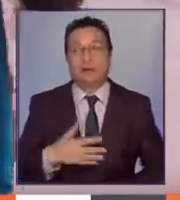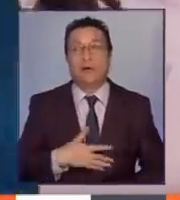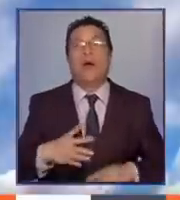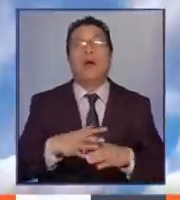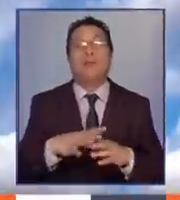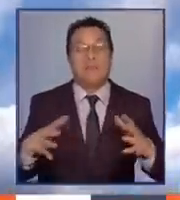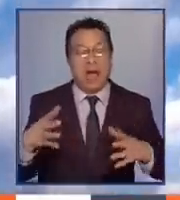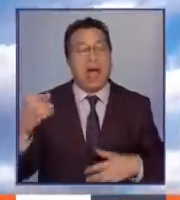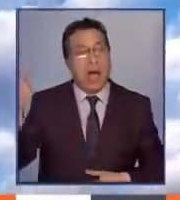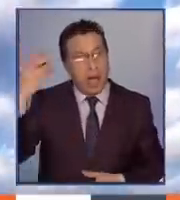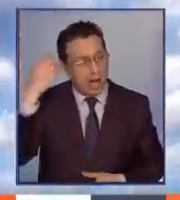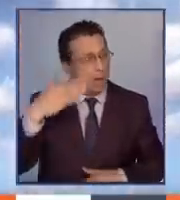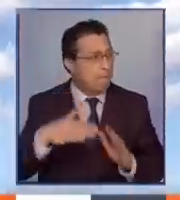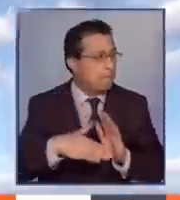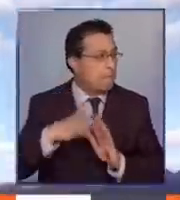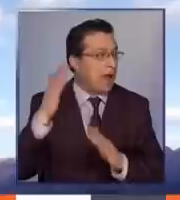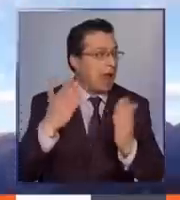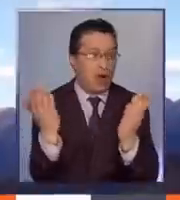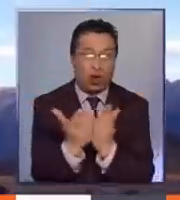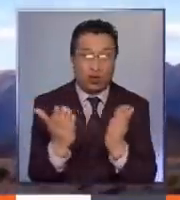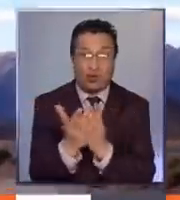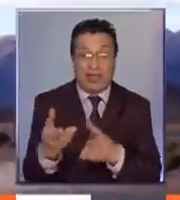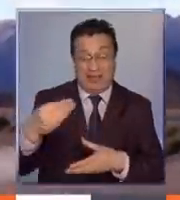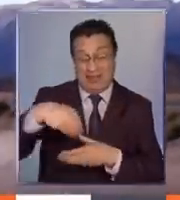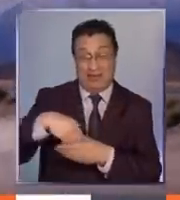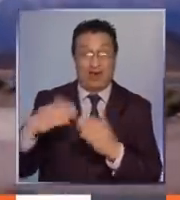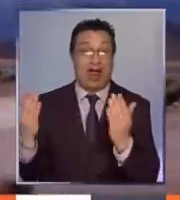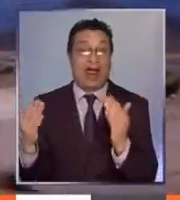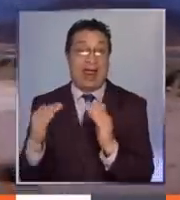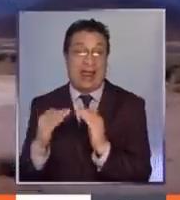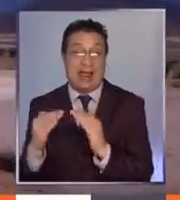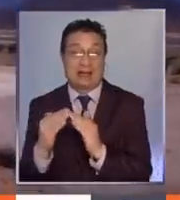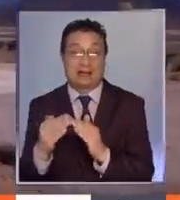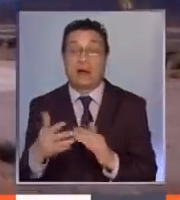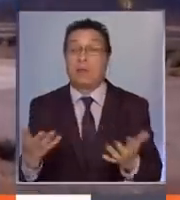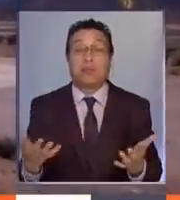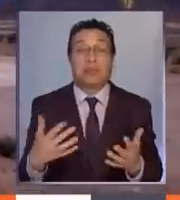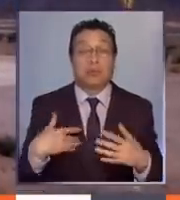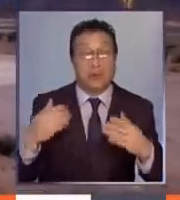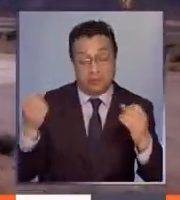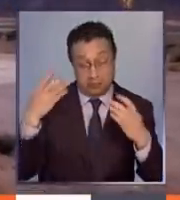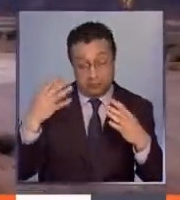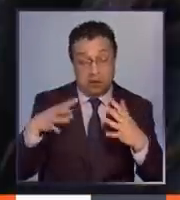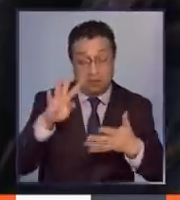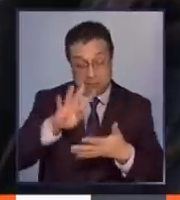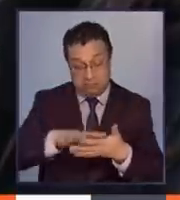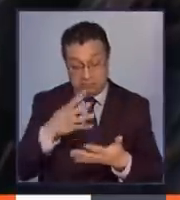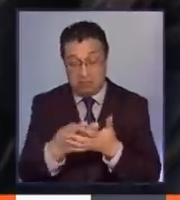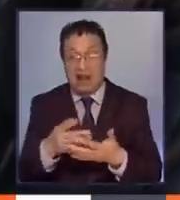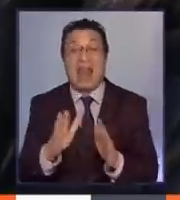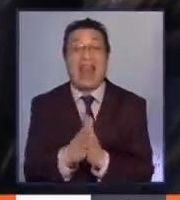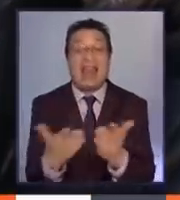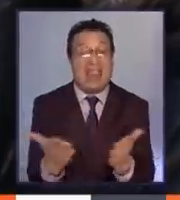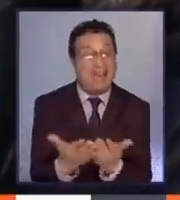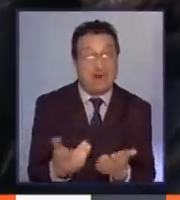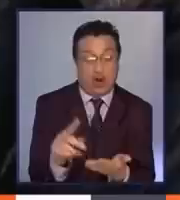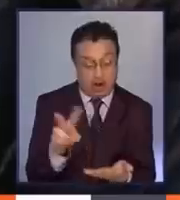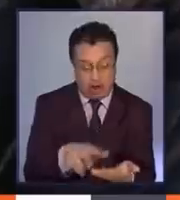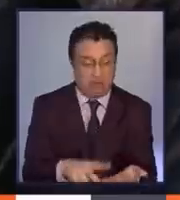educativo estudiar en casa porque no nos enseñan la materia en un libro. Nos